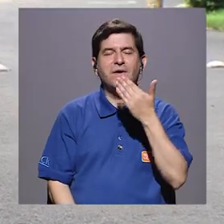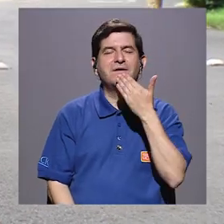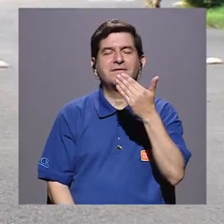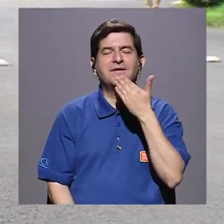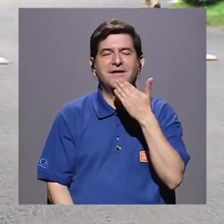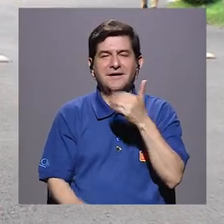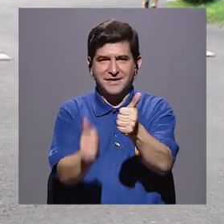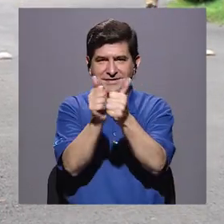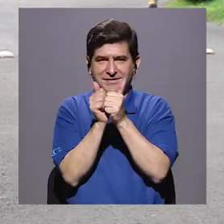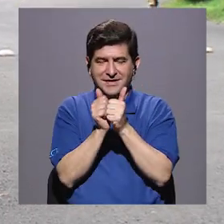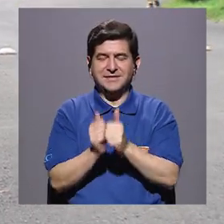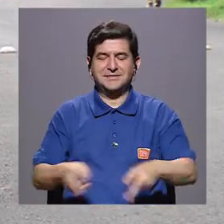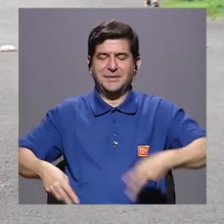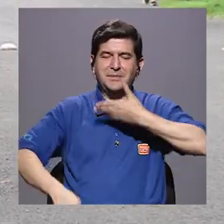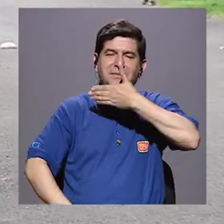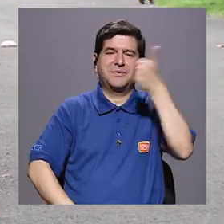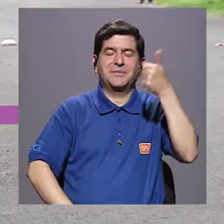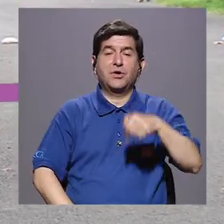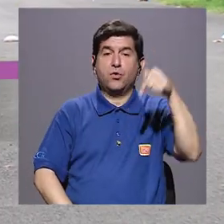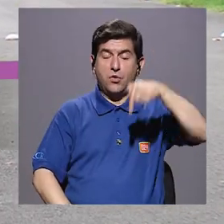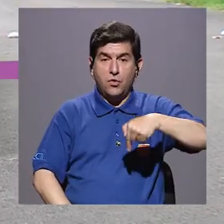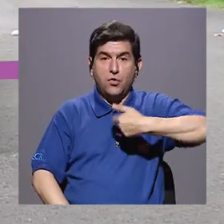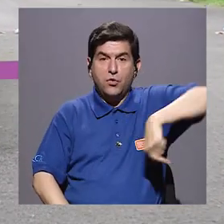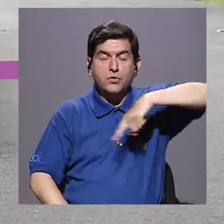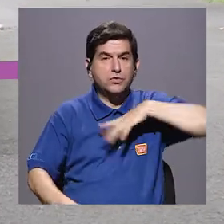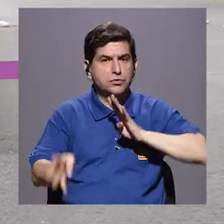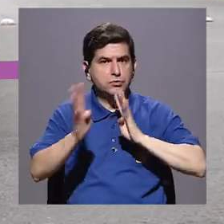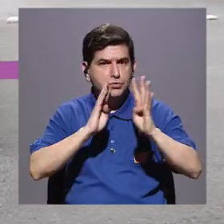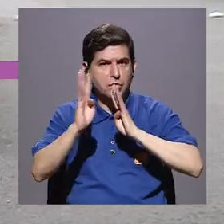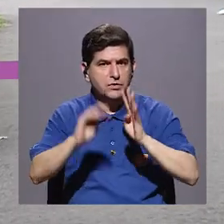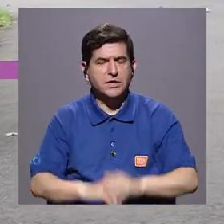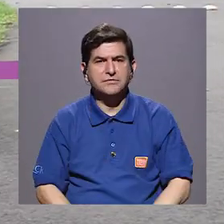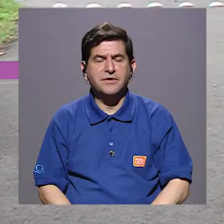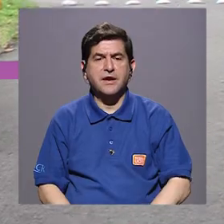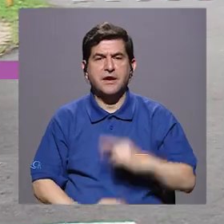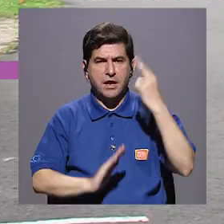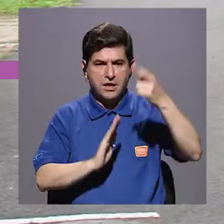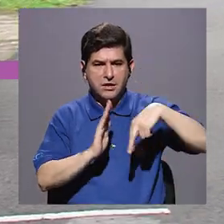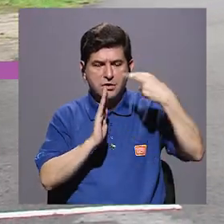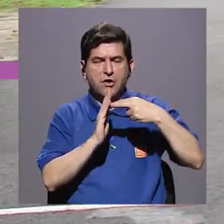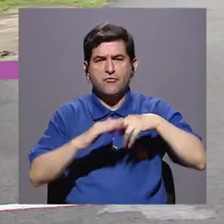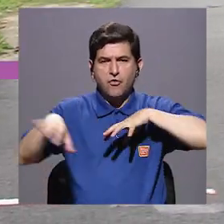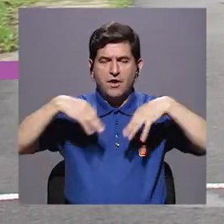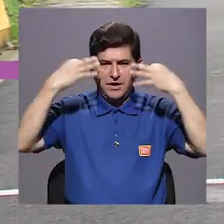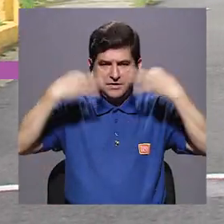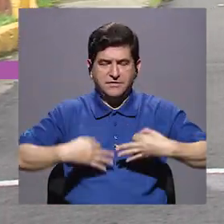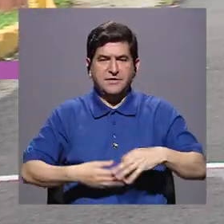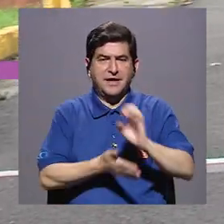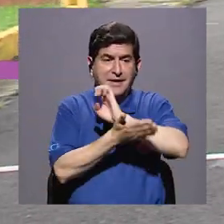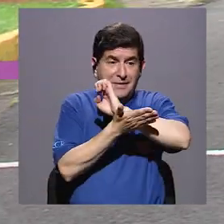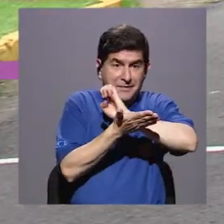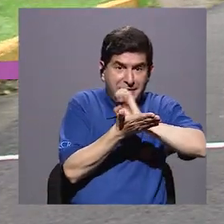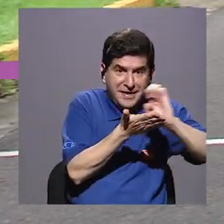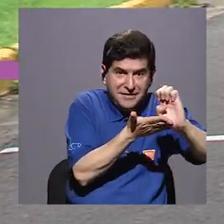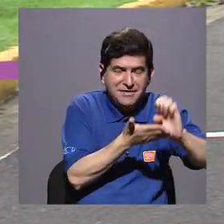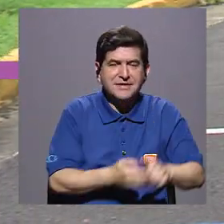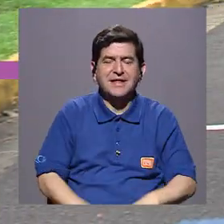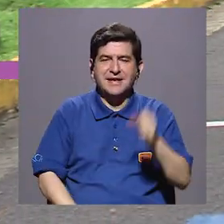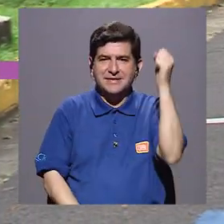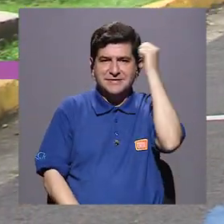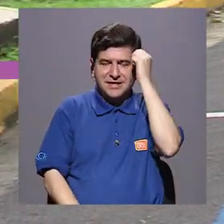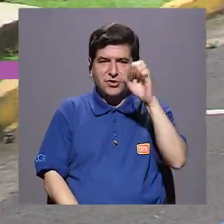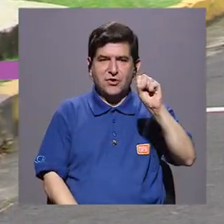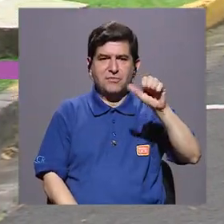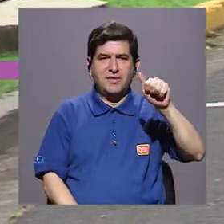Hola, gracias por estar con nosotros en Vivir Mejor. Hoy vamos a estar conversando acerca del papel del ejercicio en la prevención del